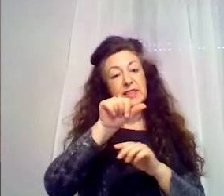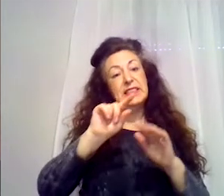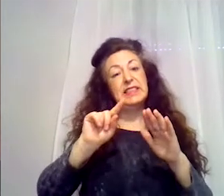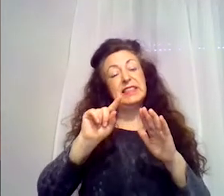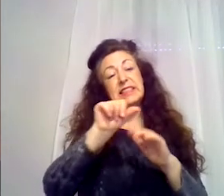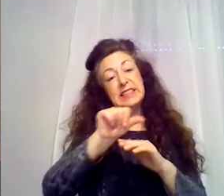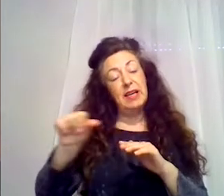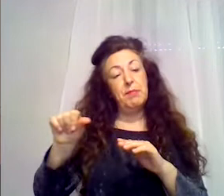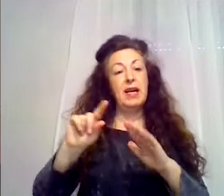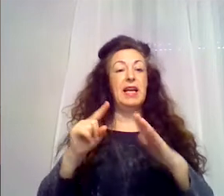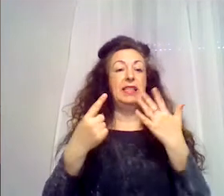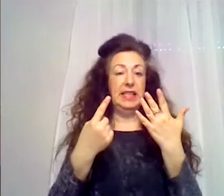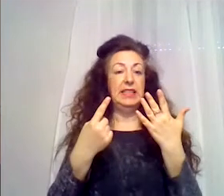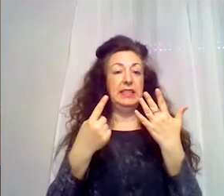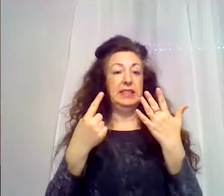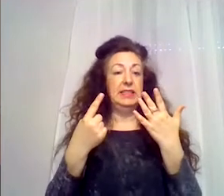nos inquieta.